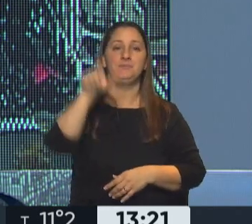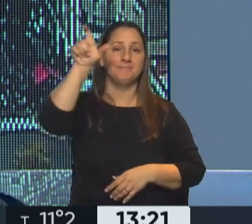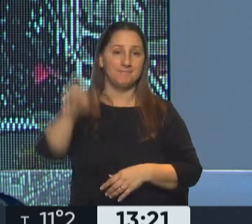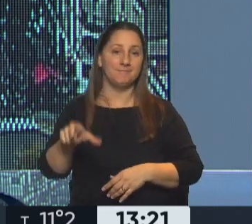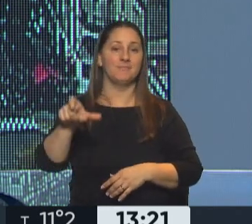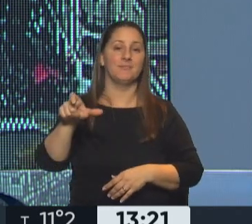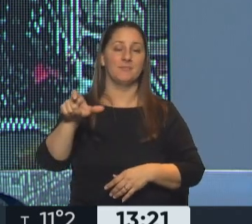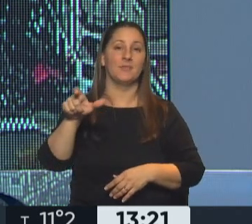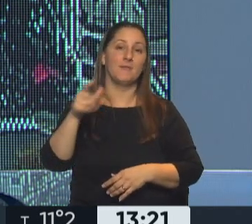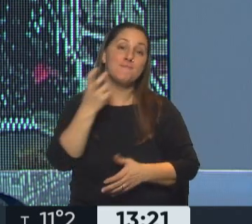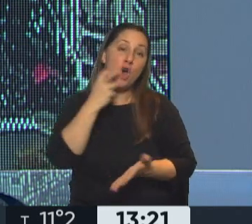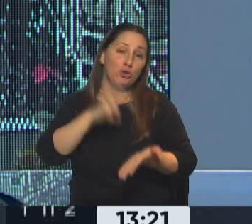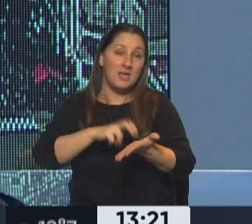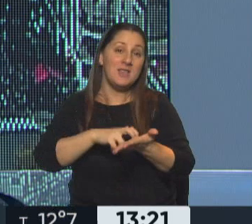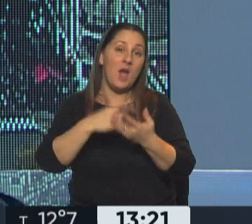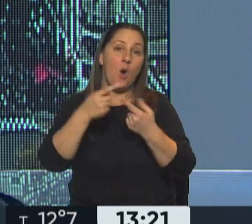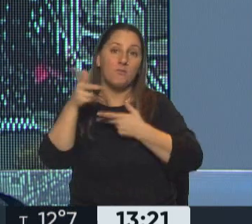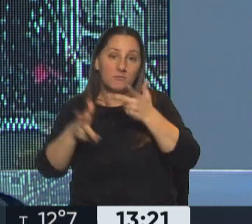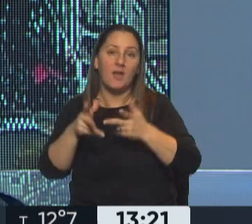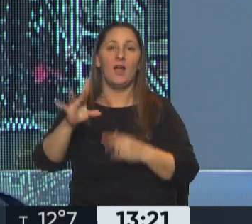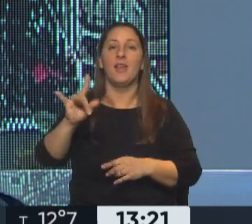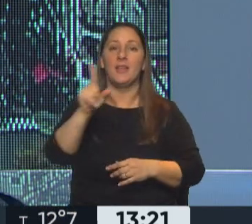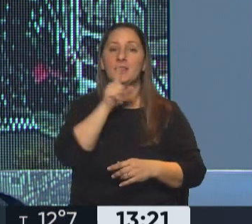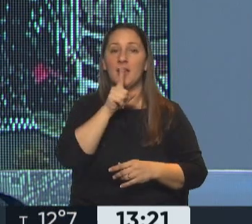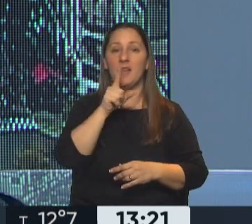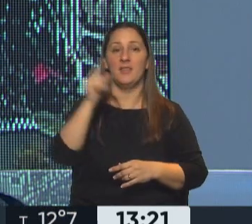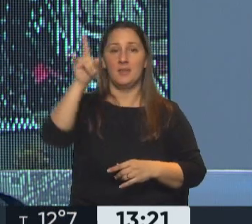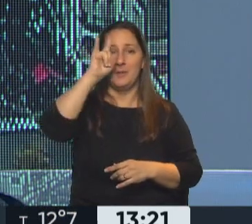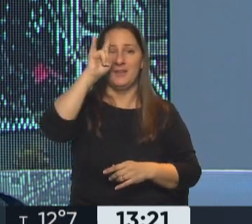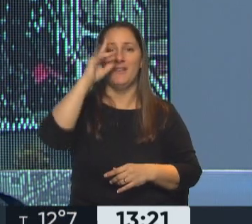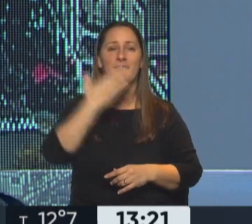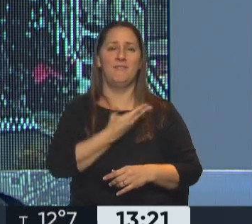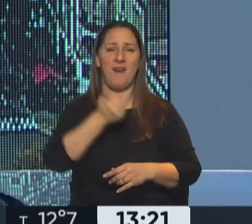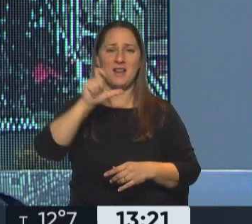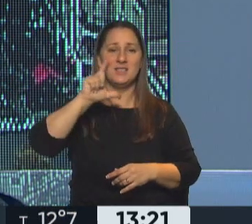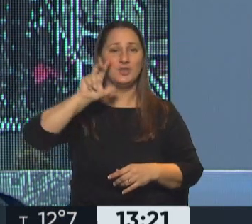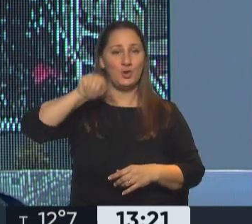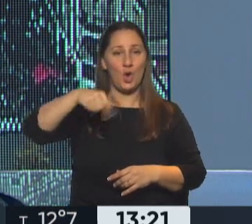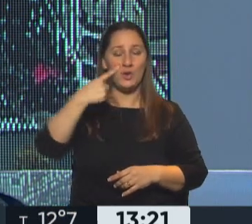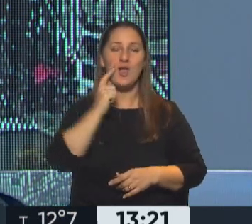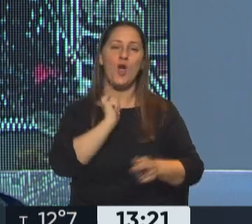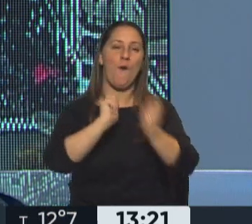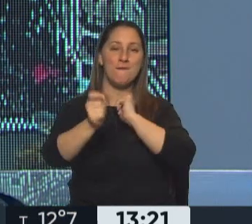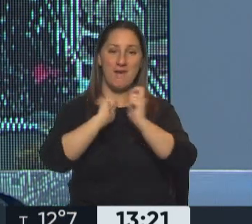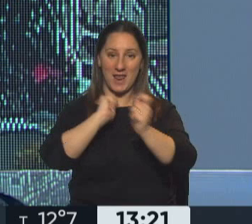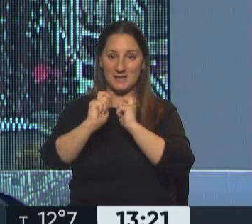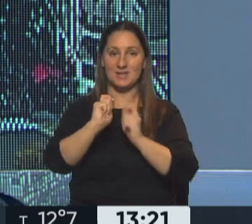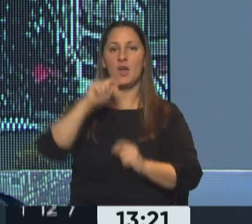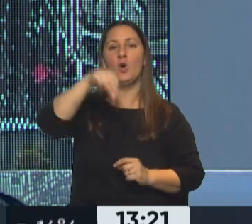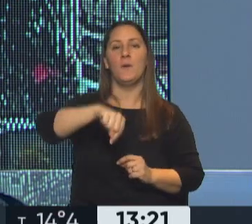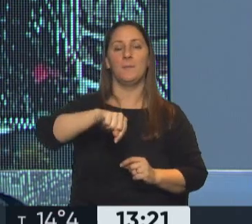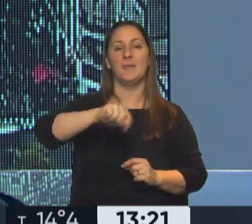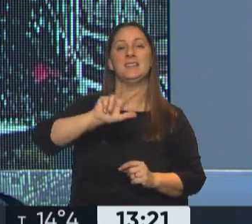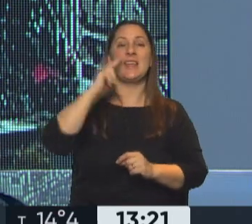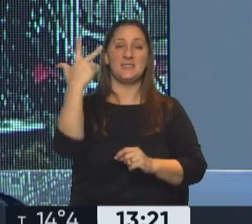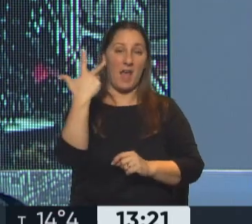que es la noticia del día, ¿no? Sí. Técnico de Independiente, Julio César Falcioni, en conferencia de prensa en este tercer